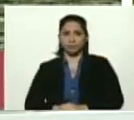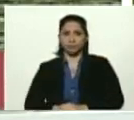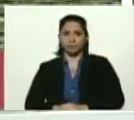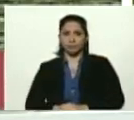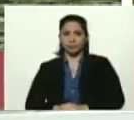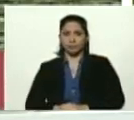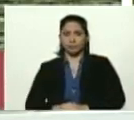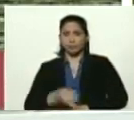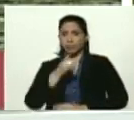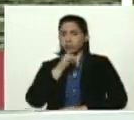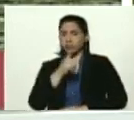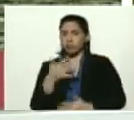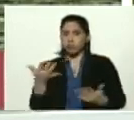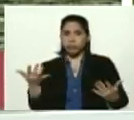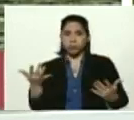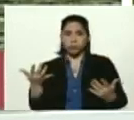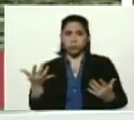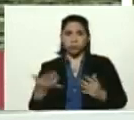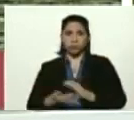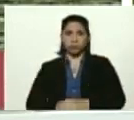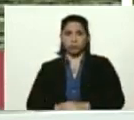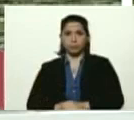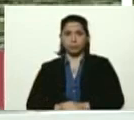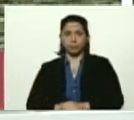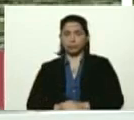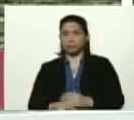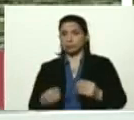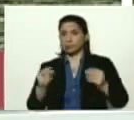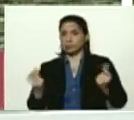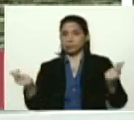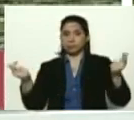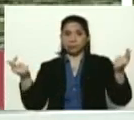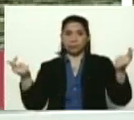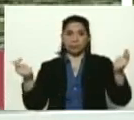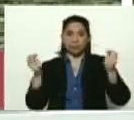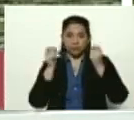Son noticias que prenden una alarma.